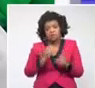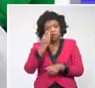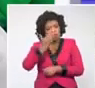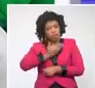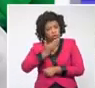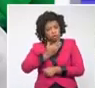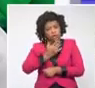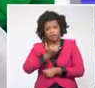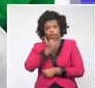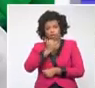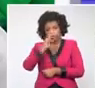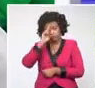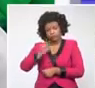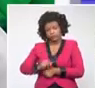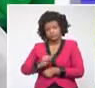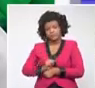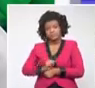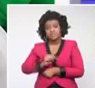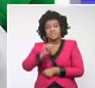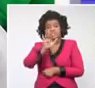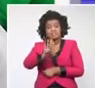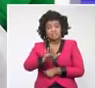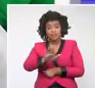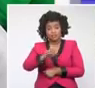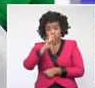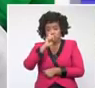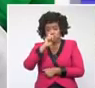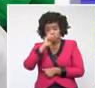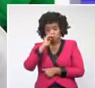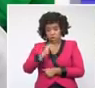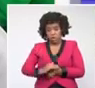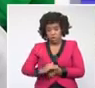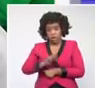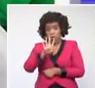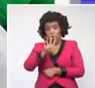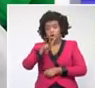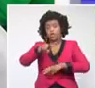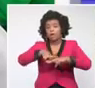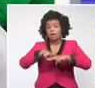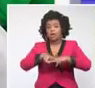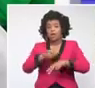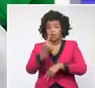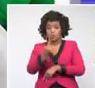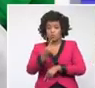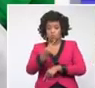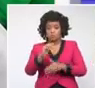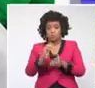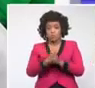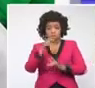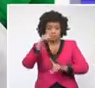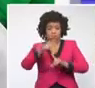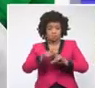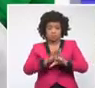año diagnosticados ayer, 4 son de La Habana y 1 de Matanza. Ya se acumulan